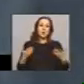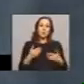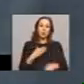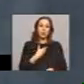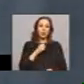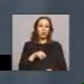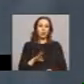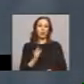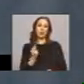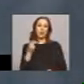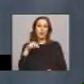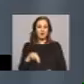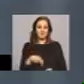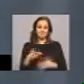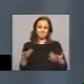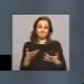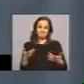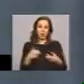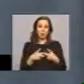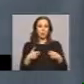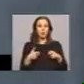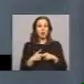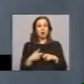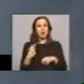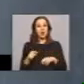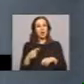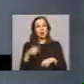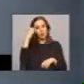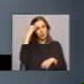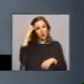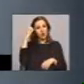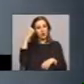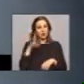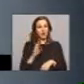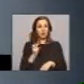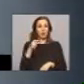claro, con Juan. En ese momento tenían el problema del rey